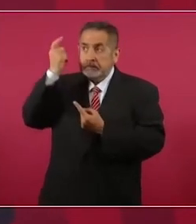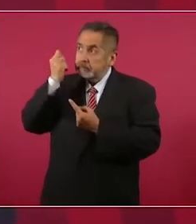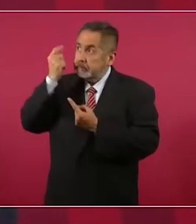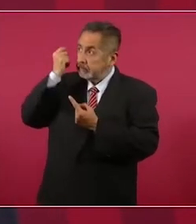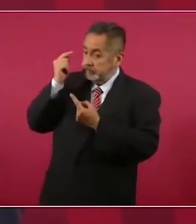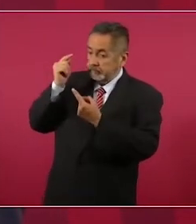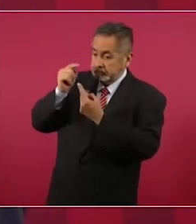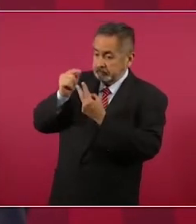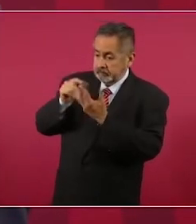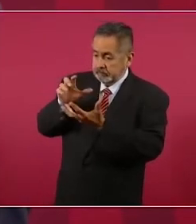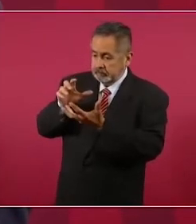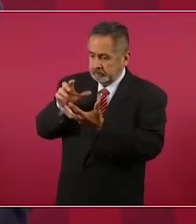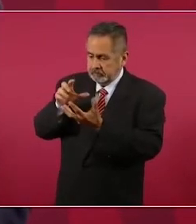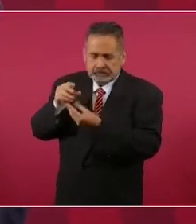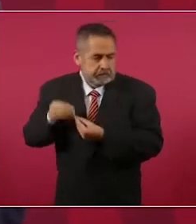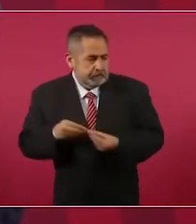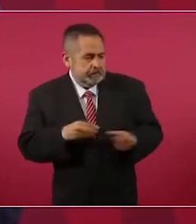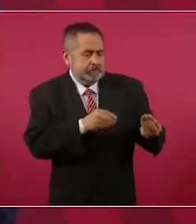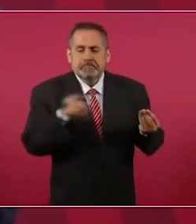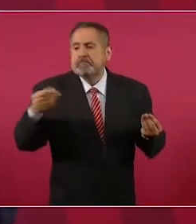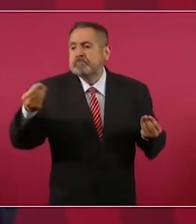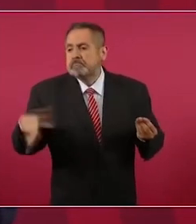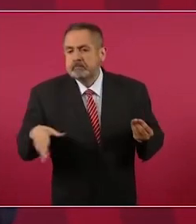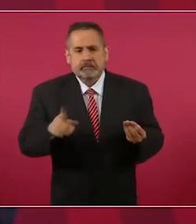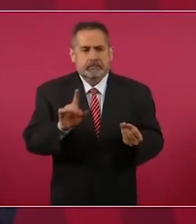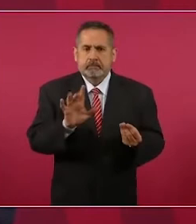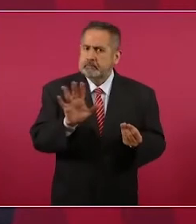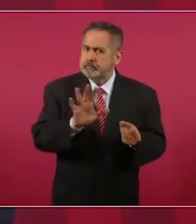pensiones de los trabajadores.